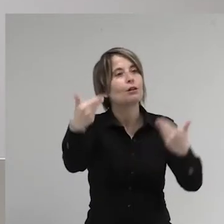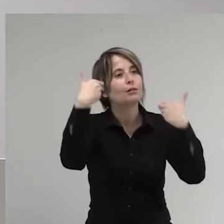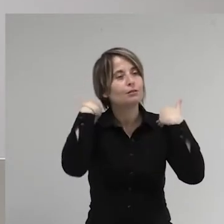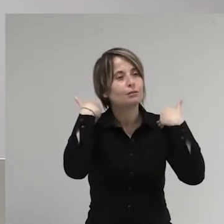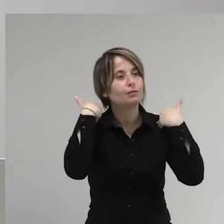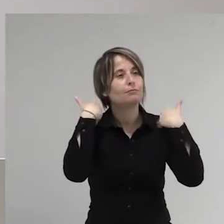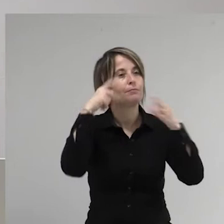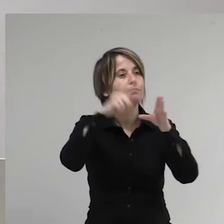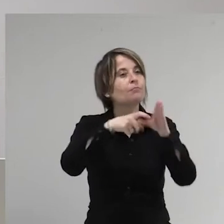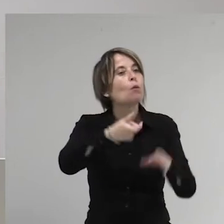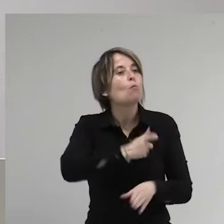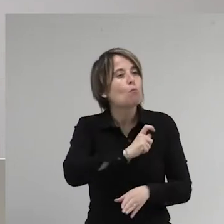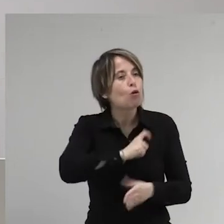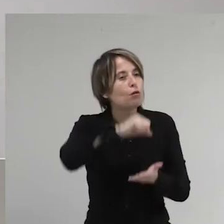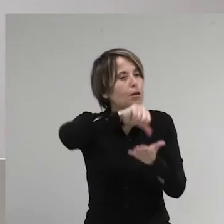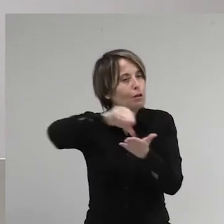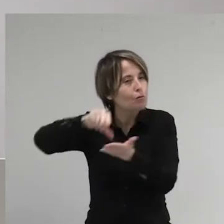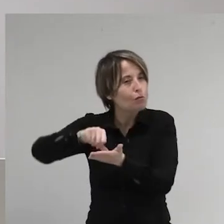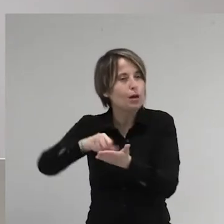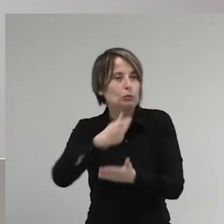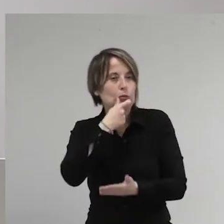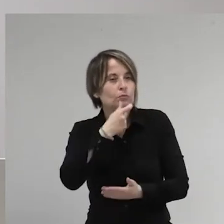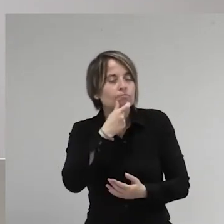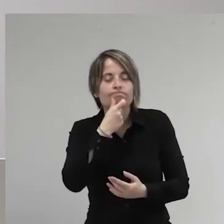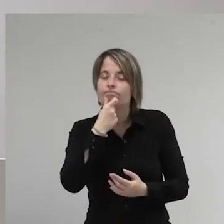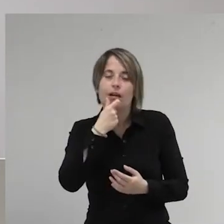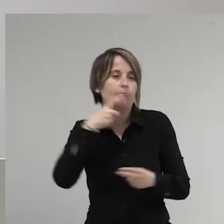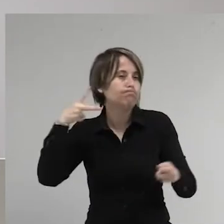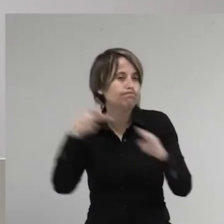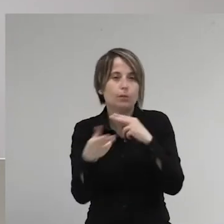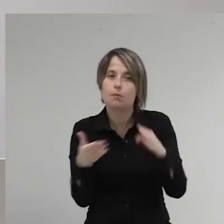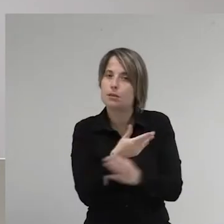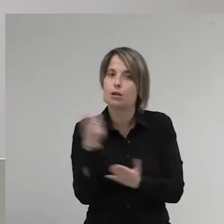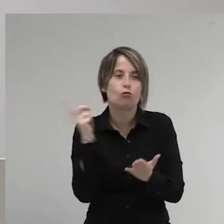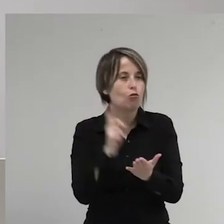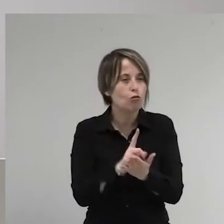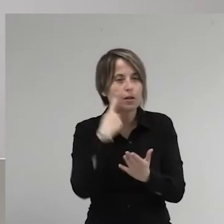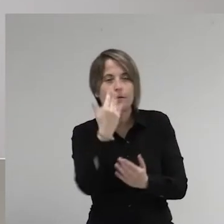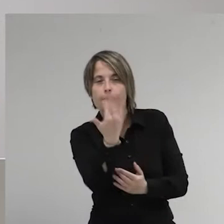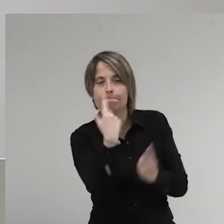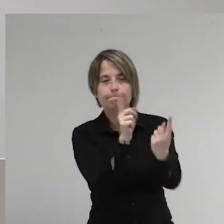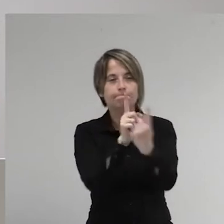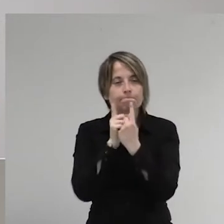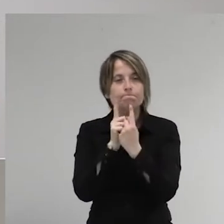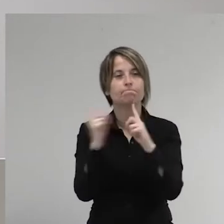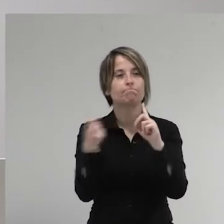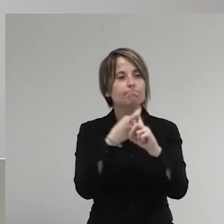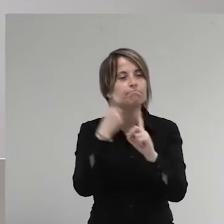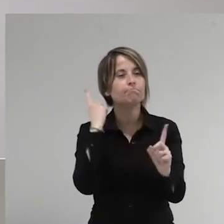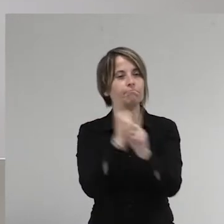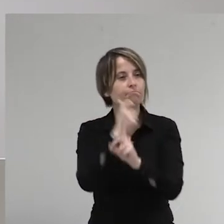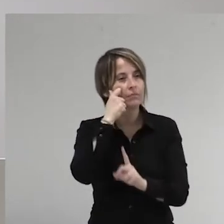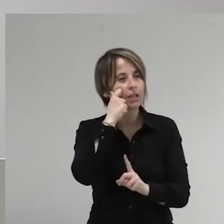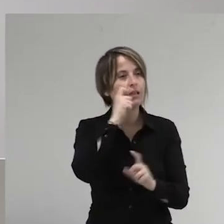la policía local para impedir que se continúe con las identificaciones racistas y entregas